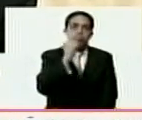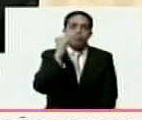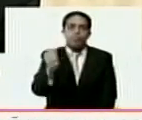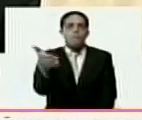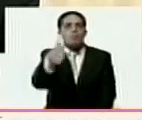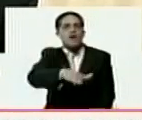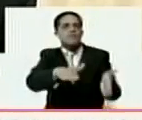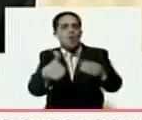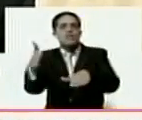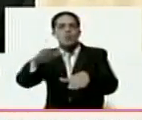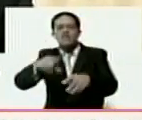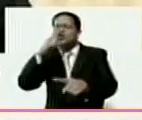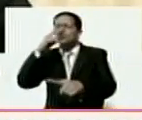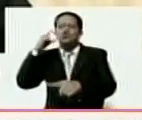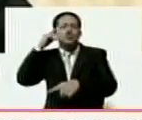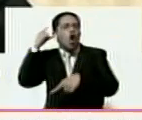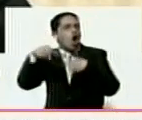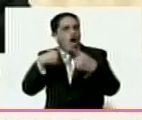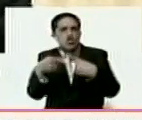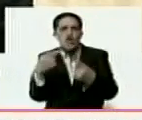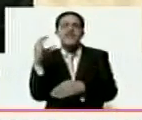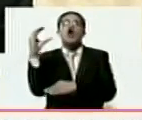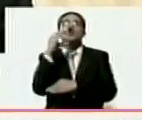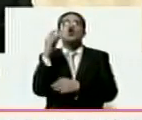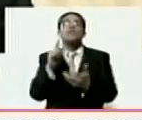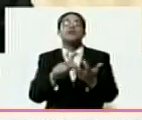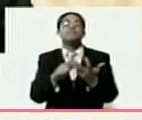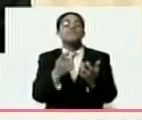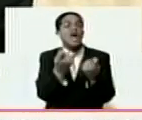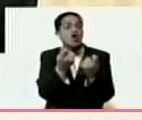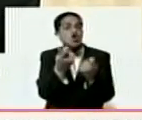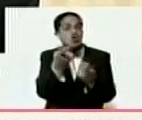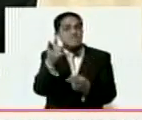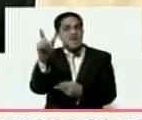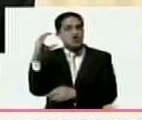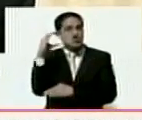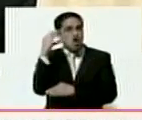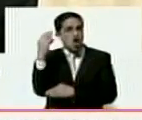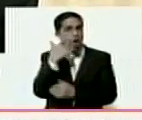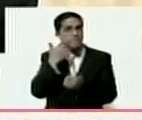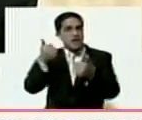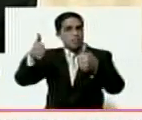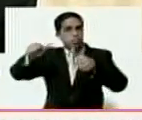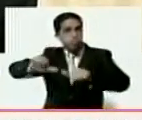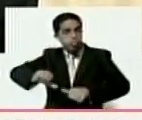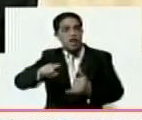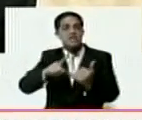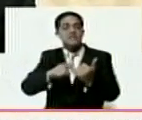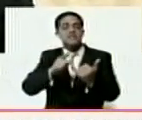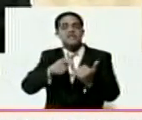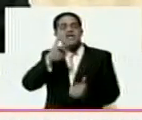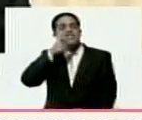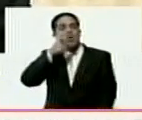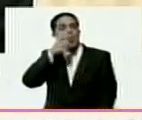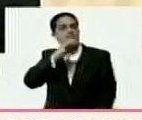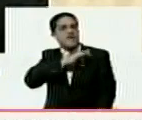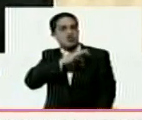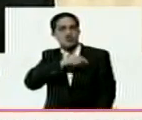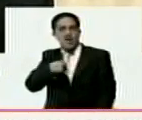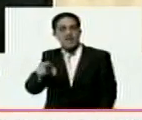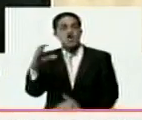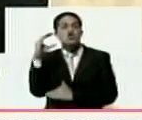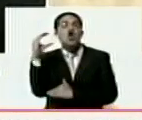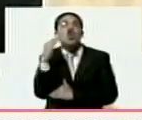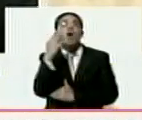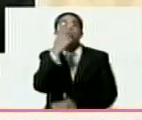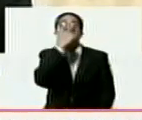políticos en Colombia. La economía colombiana, la seguridad de los colombianos, la miseria en Colombia. Por